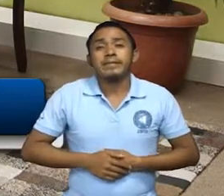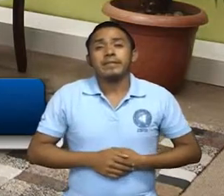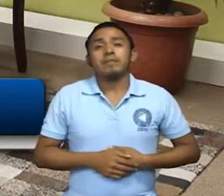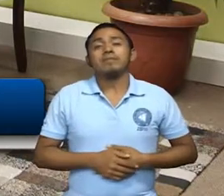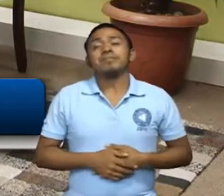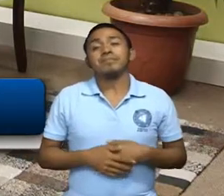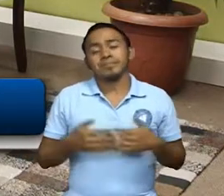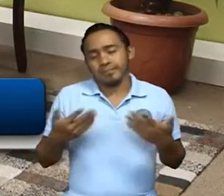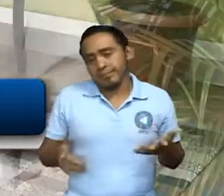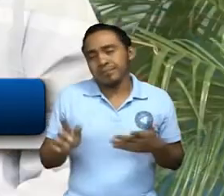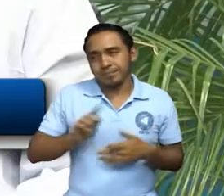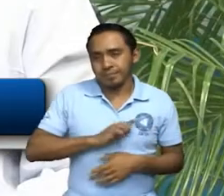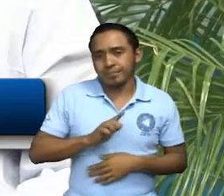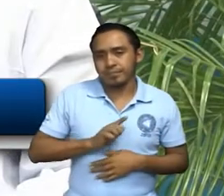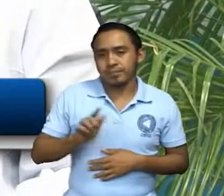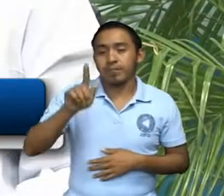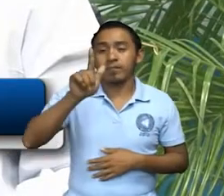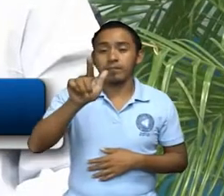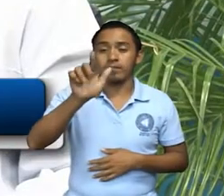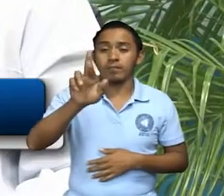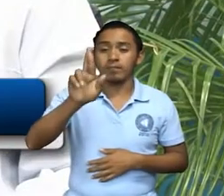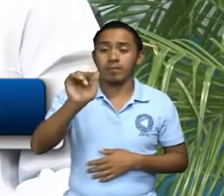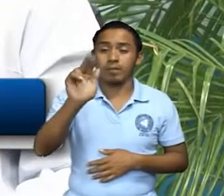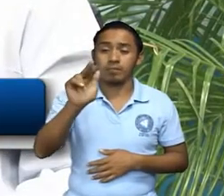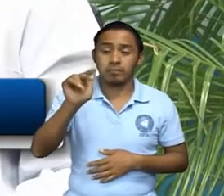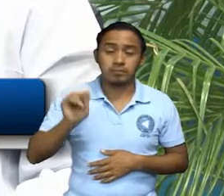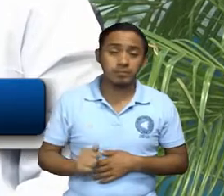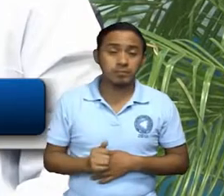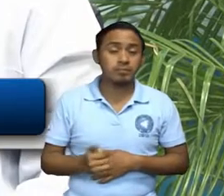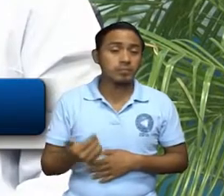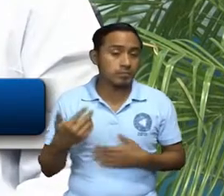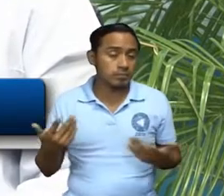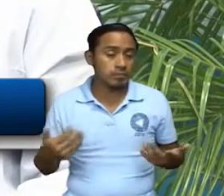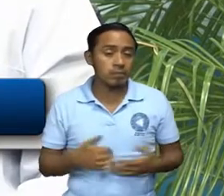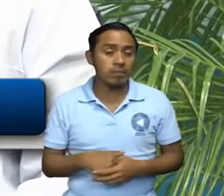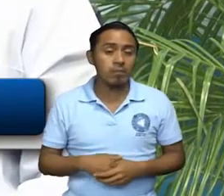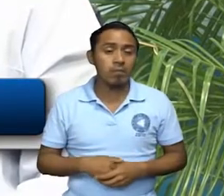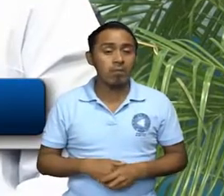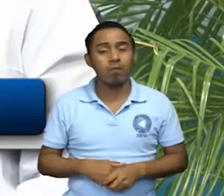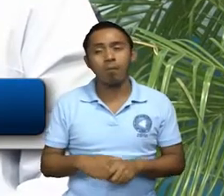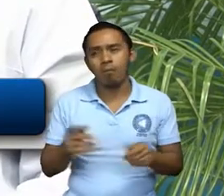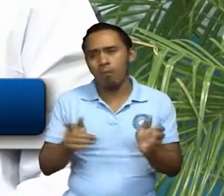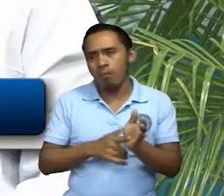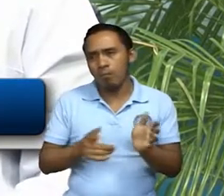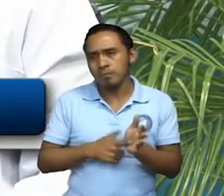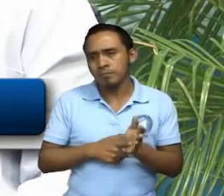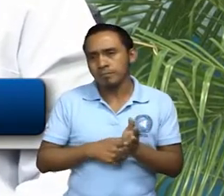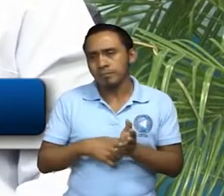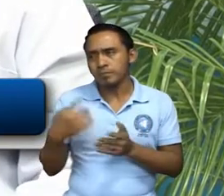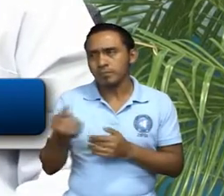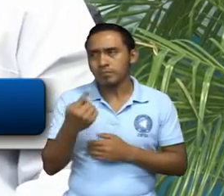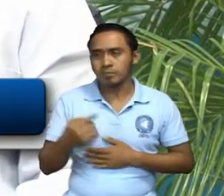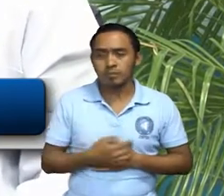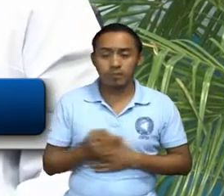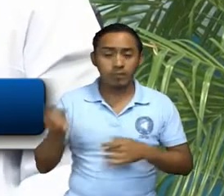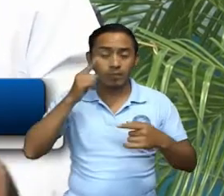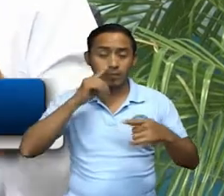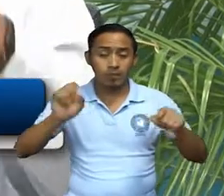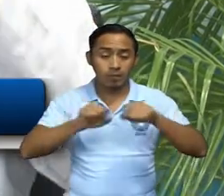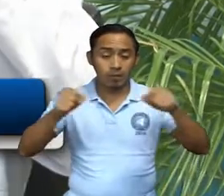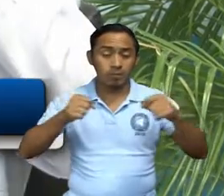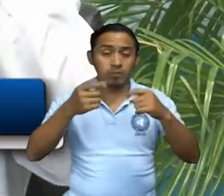trauma, ya el vaso, o se podría decir la piel, ya quedó lesionada. ¿Ya? Y por ejemplo, no solamente por el hecho de otro trauma, sino